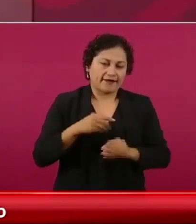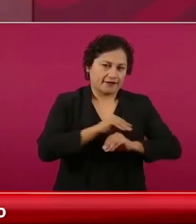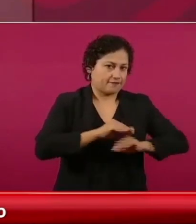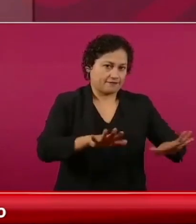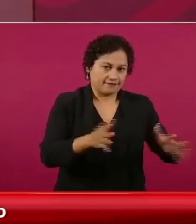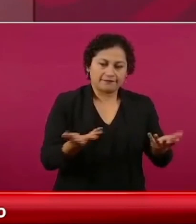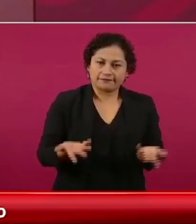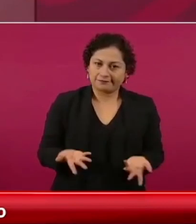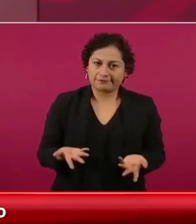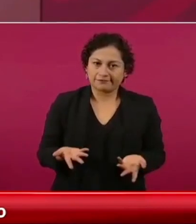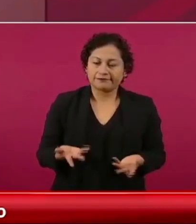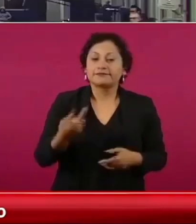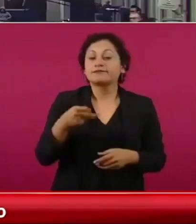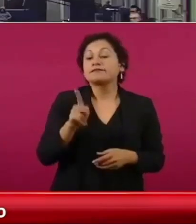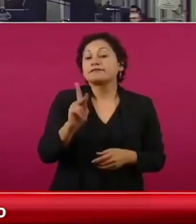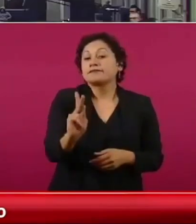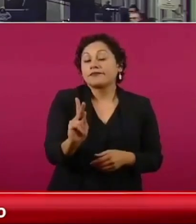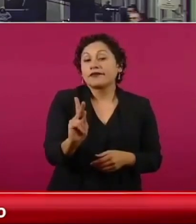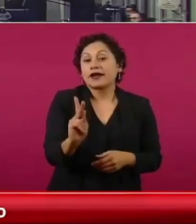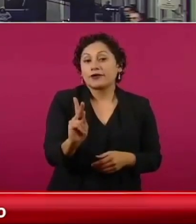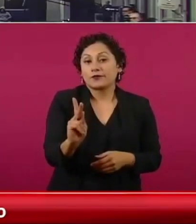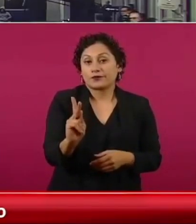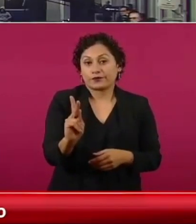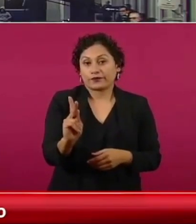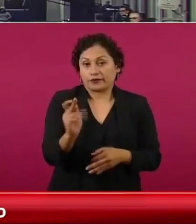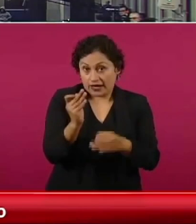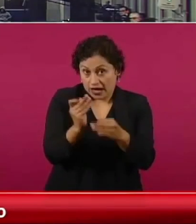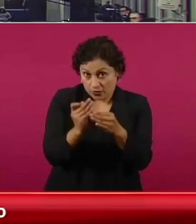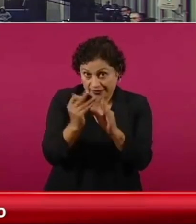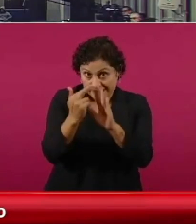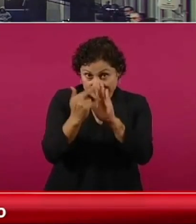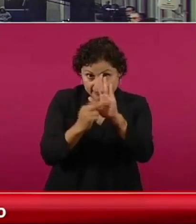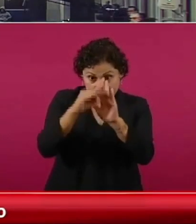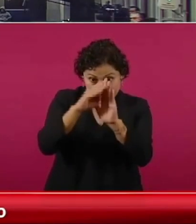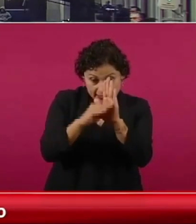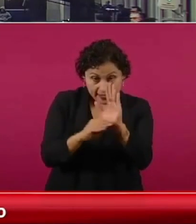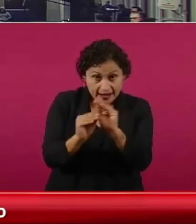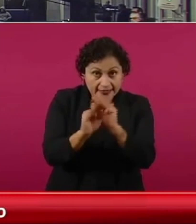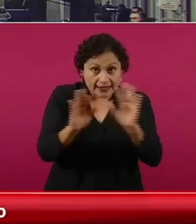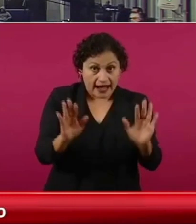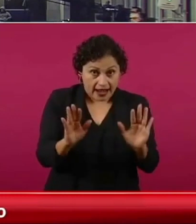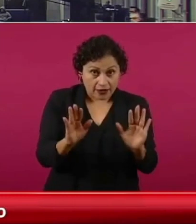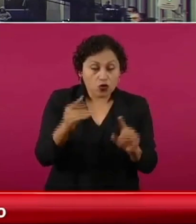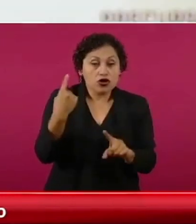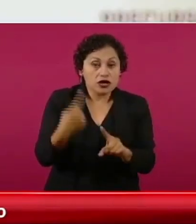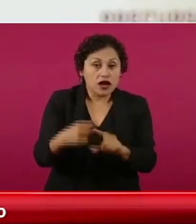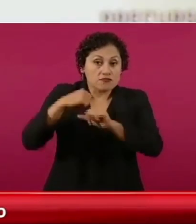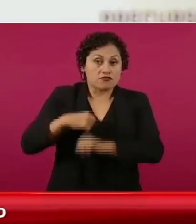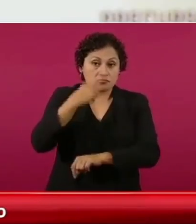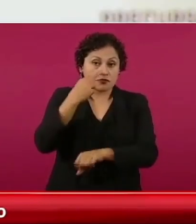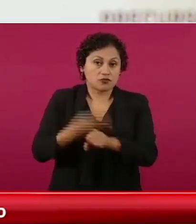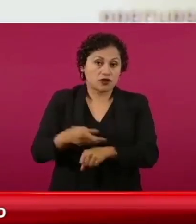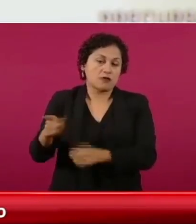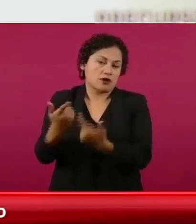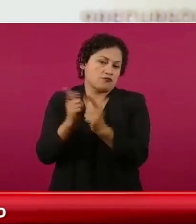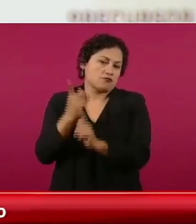Pero si hay que definir ya reglas, pues eso le corresponde a Morena, no es un asunto de nosotros. A mí